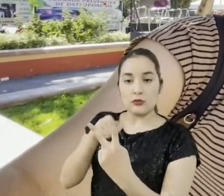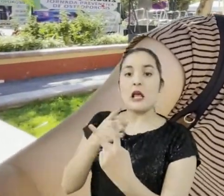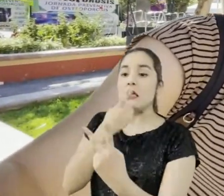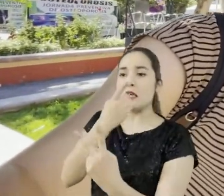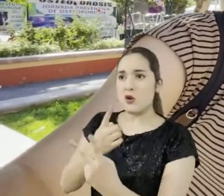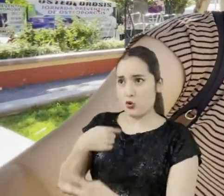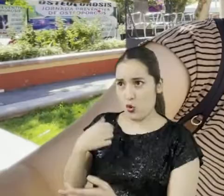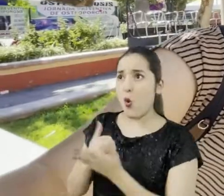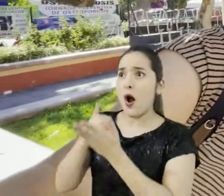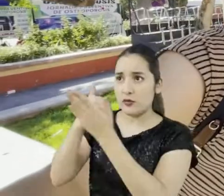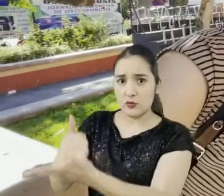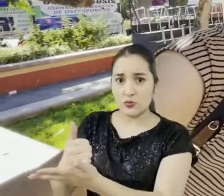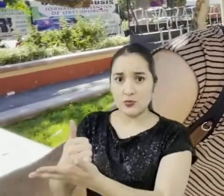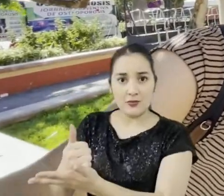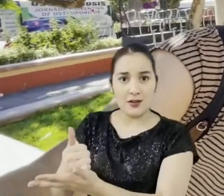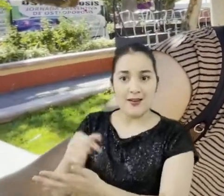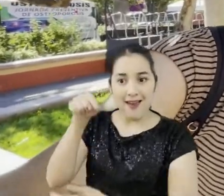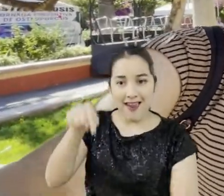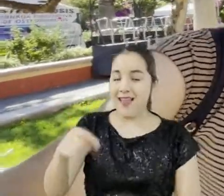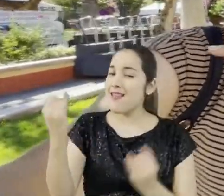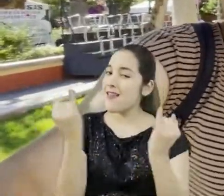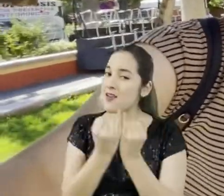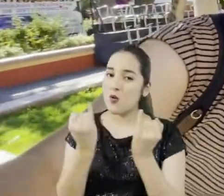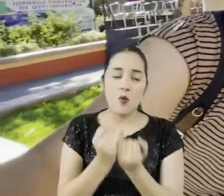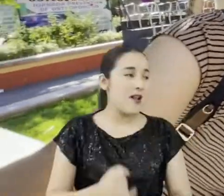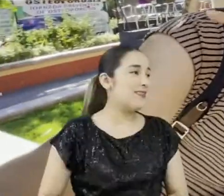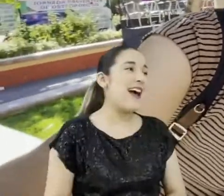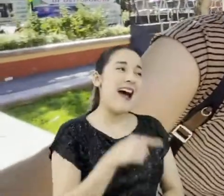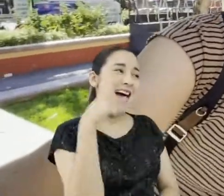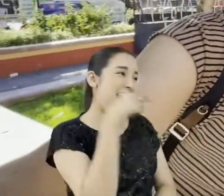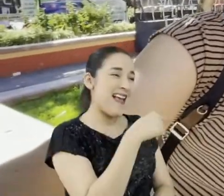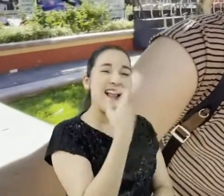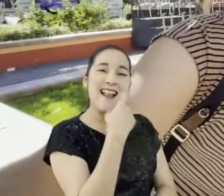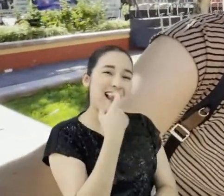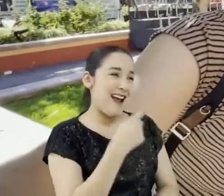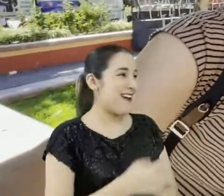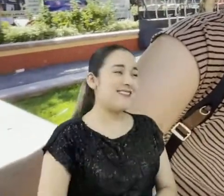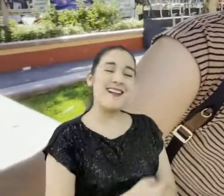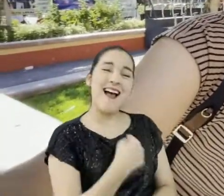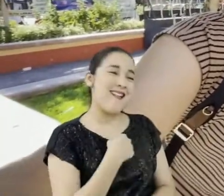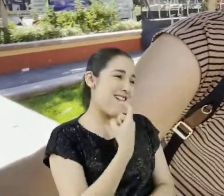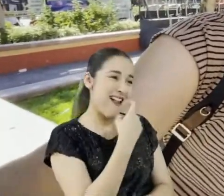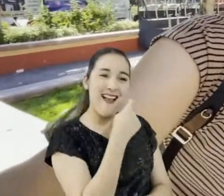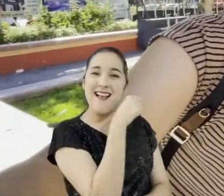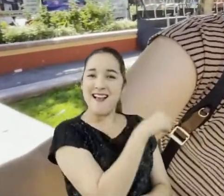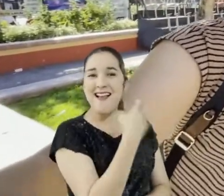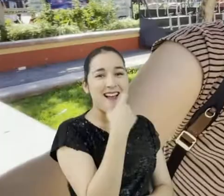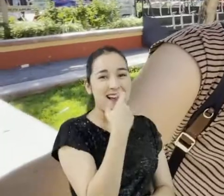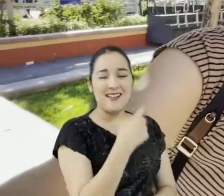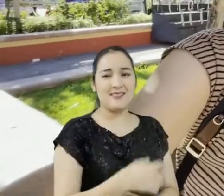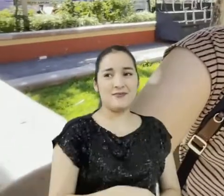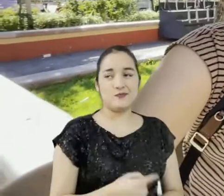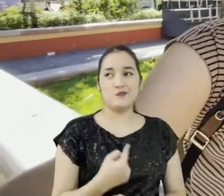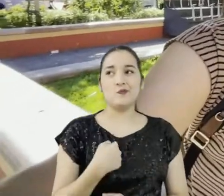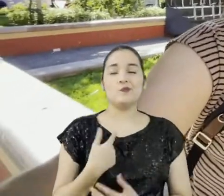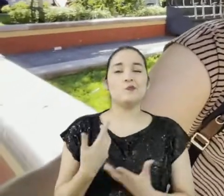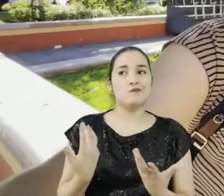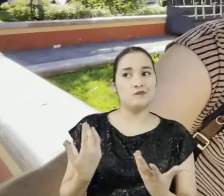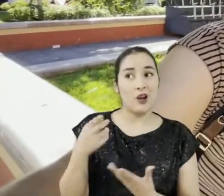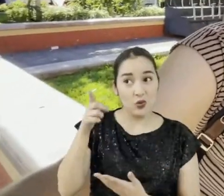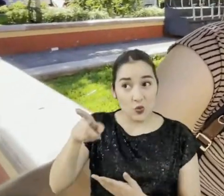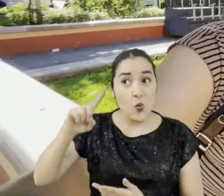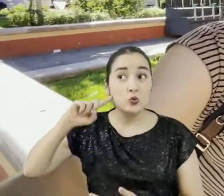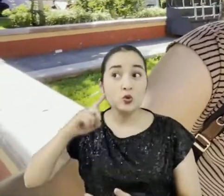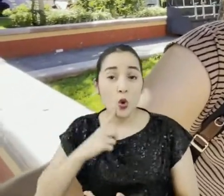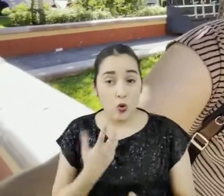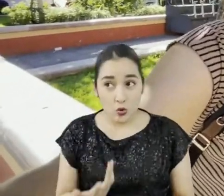señas, tú eres sordo. Y ya como que se ríe y me señala el señor y me dice así como que él no habla. Entonces ya con mi voz le